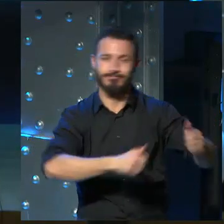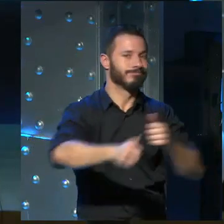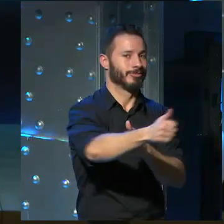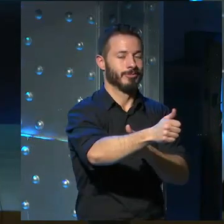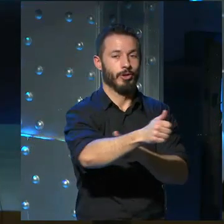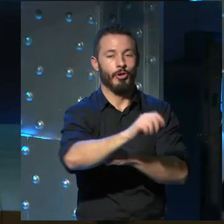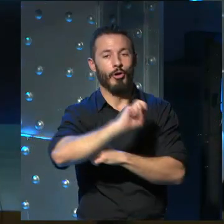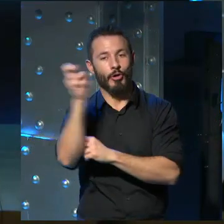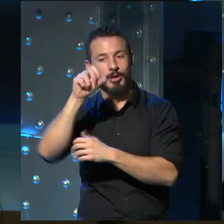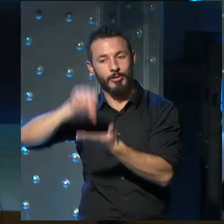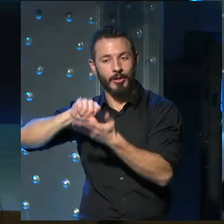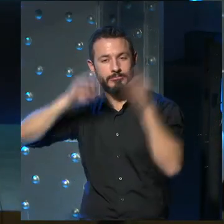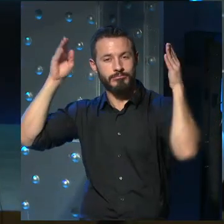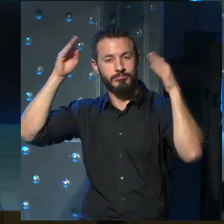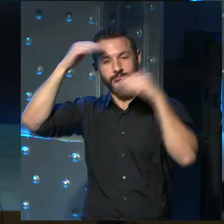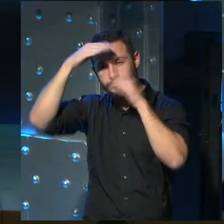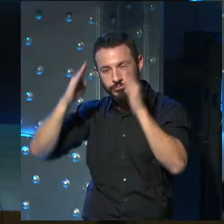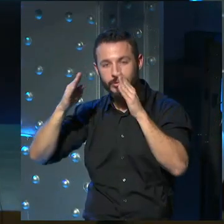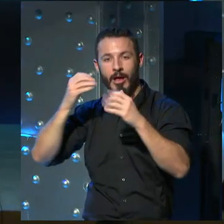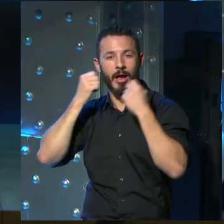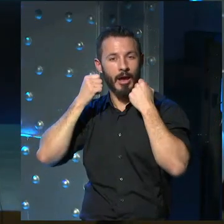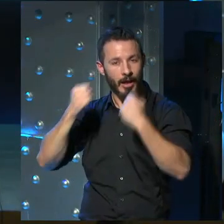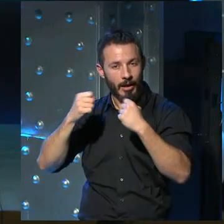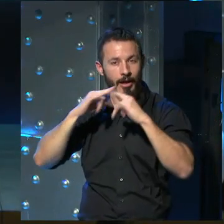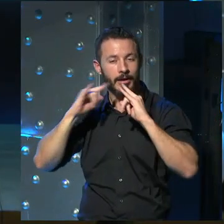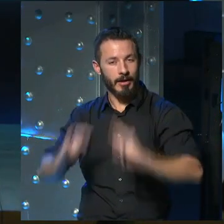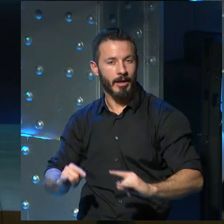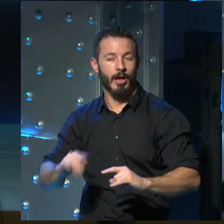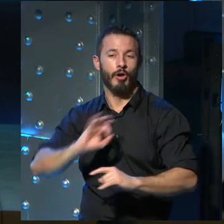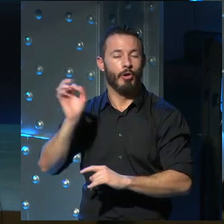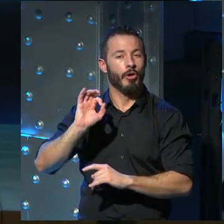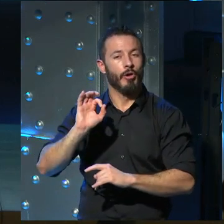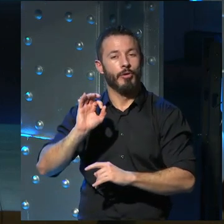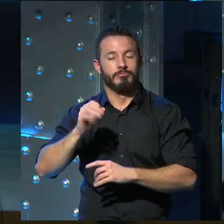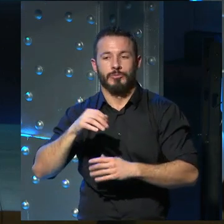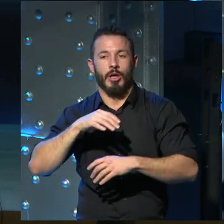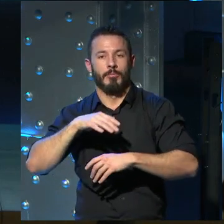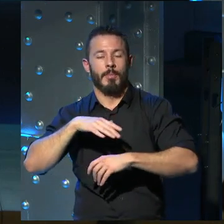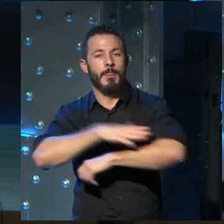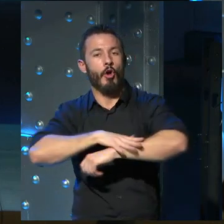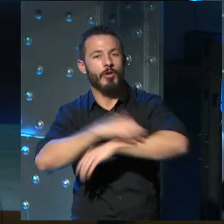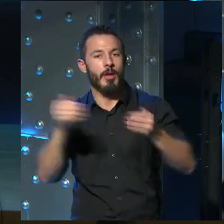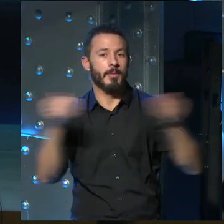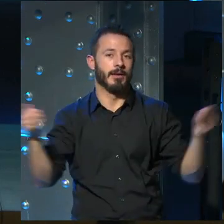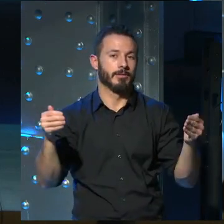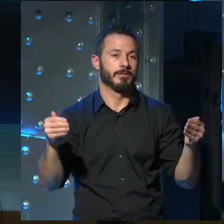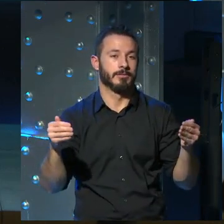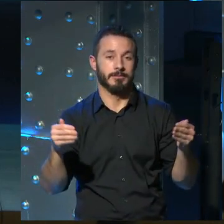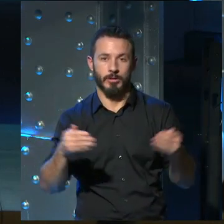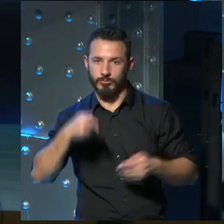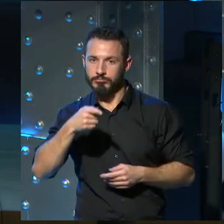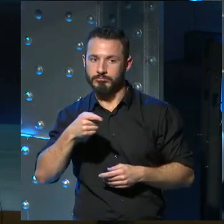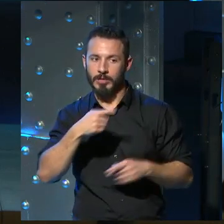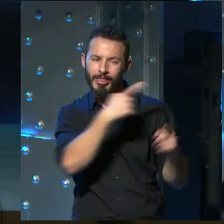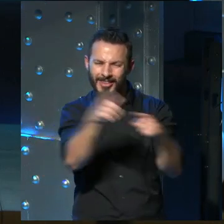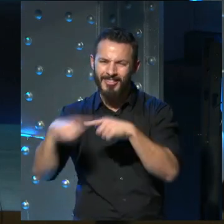la energía, otras se han centrado en las políticas de gobierno abierto, y esa diversidad pues, es importante también porque muchas de